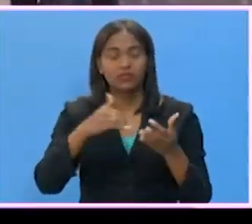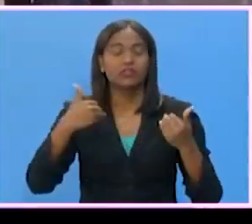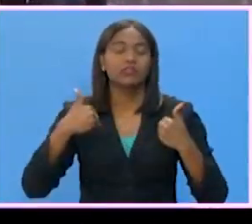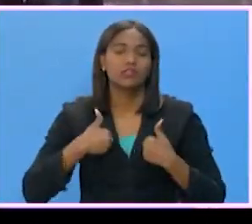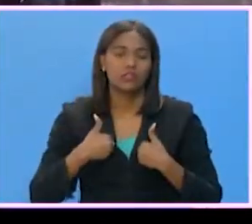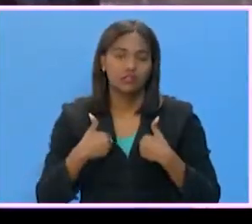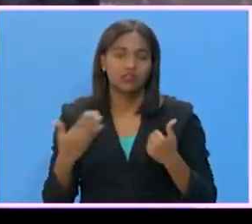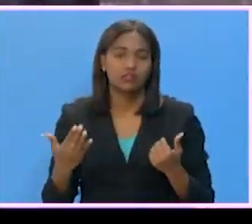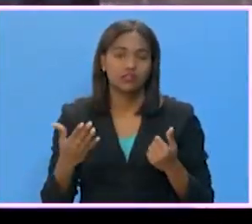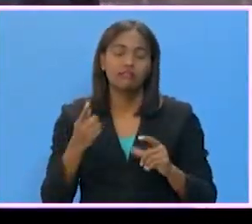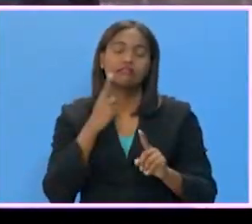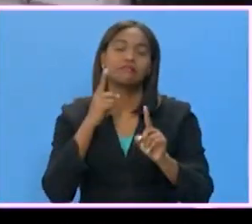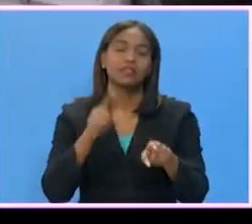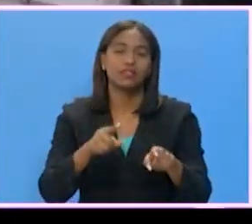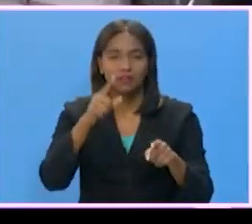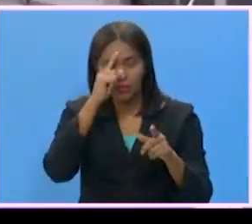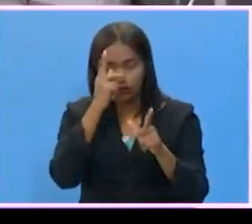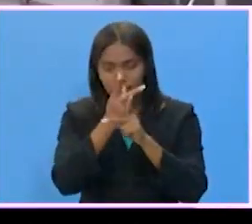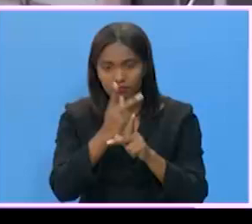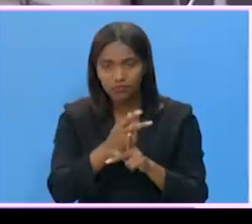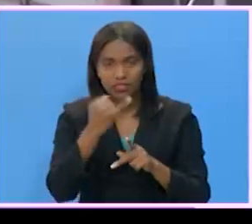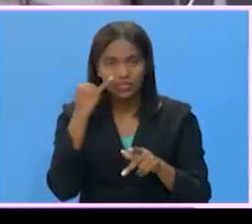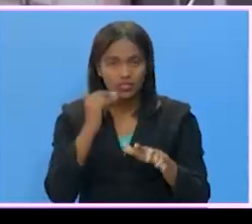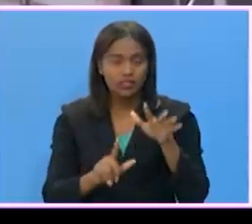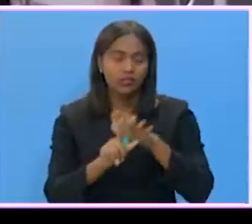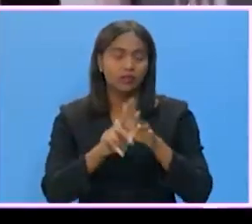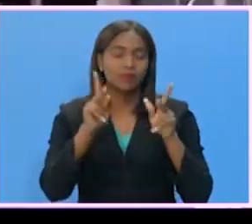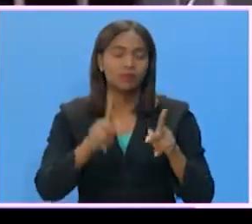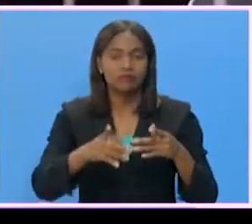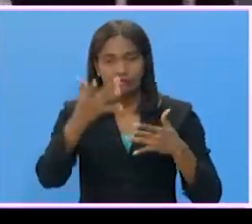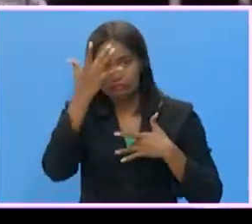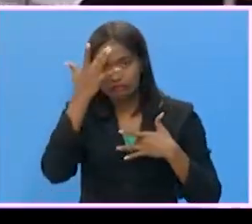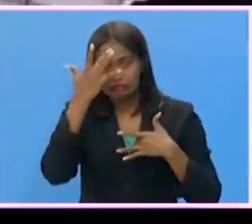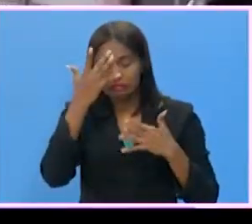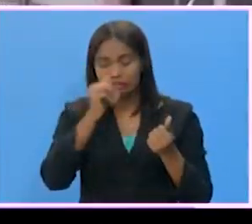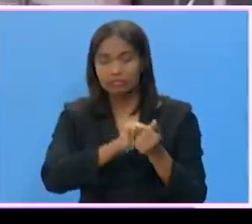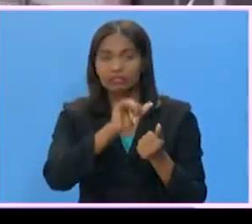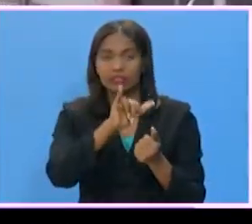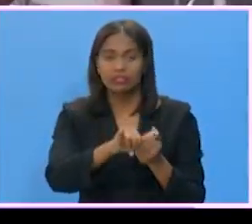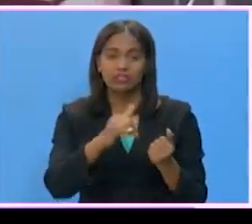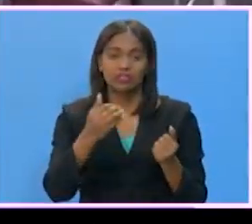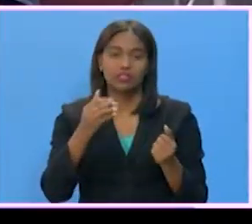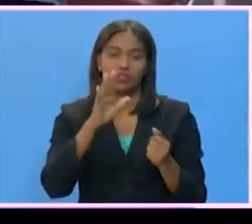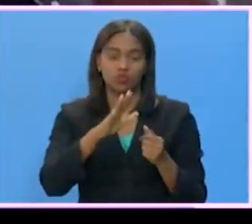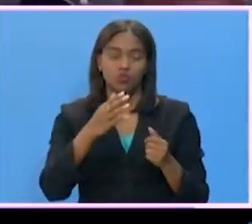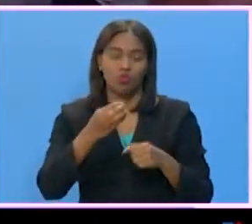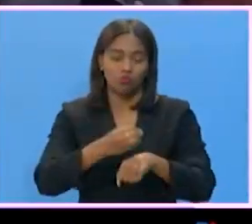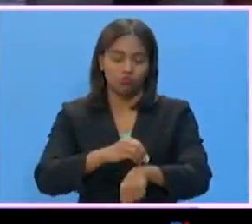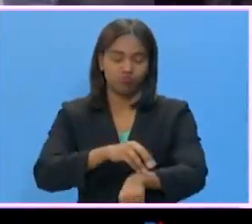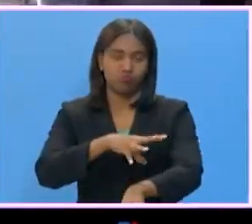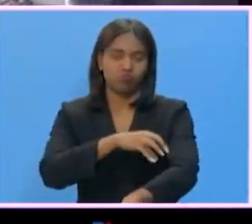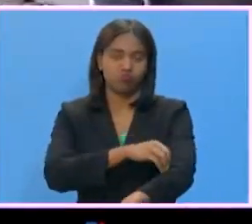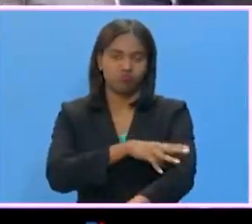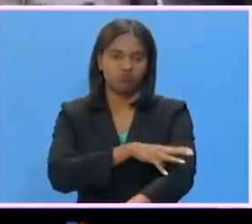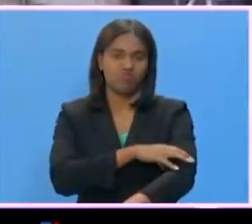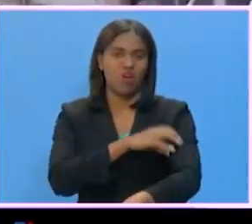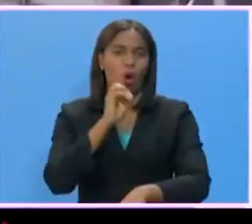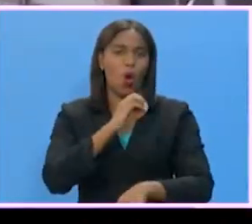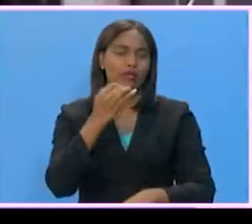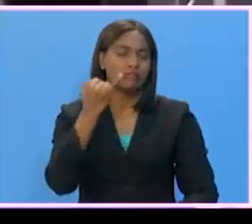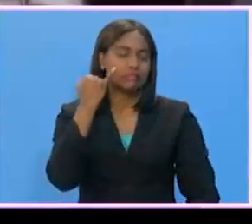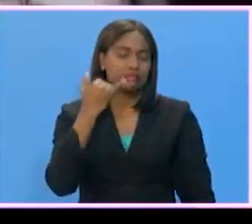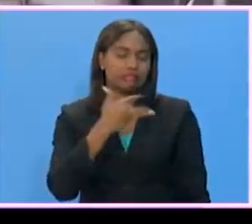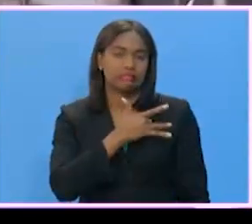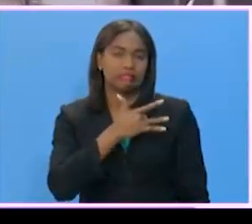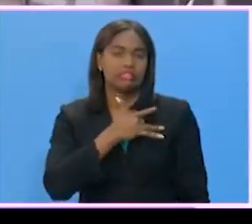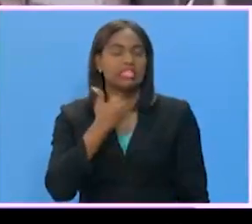tiene instrucciones de verificar si algún pasajero presenta señales visibles de lesiones en su piel de la viruela del mono o síntomas de fiebre